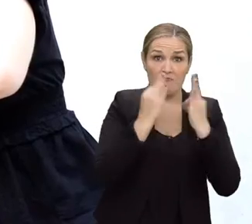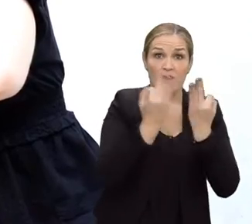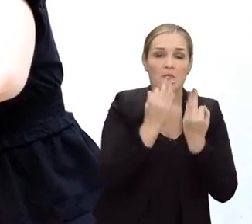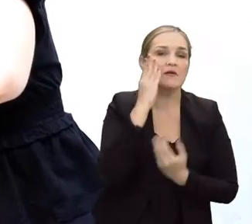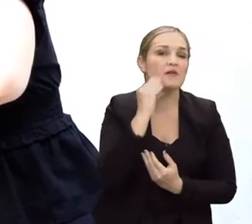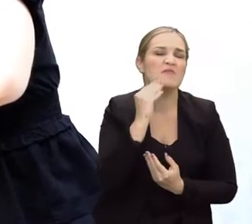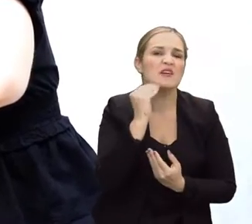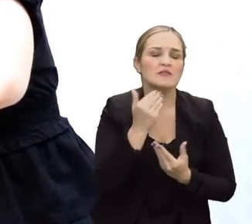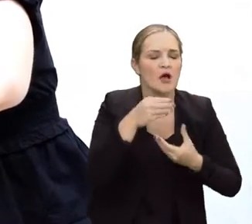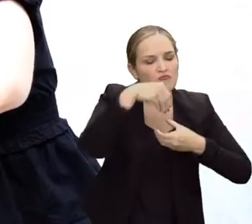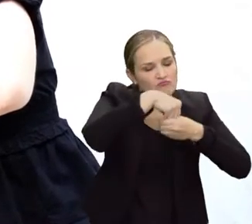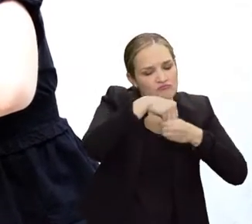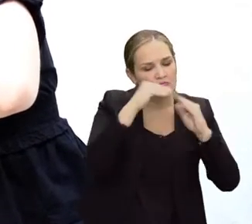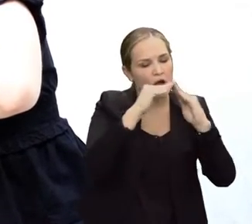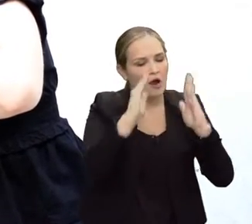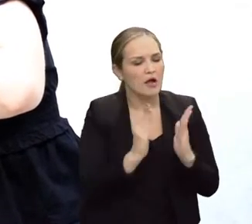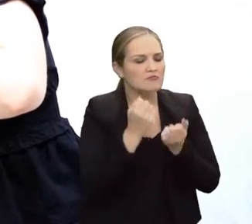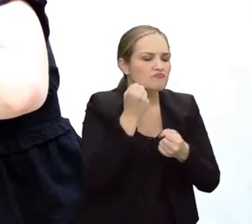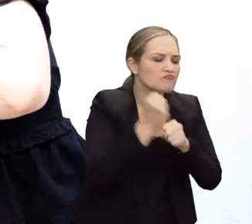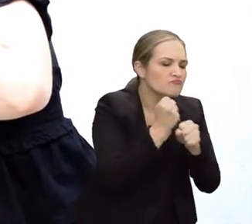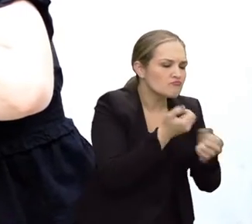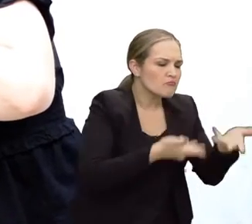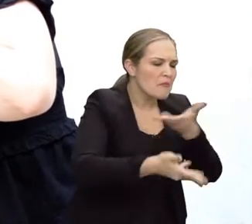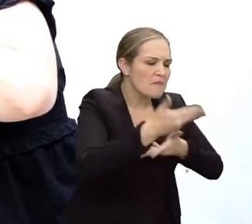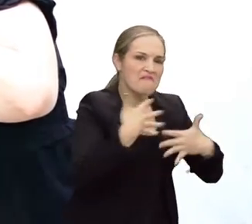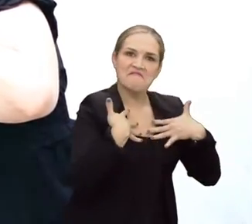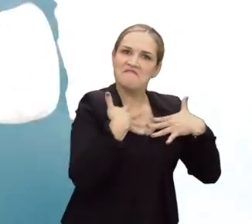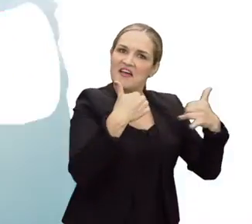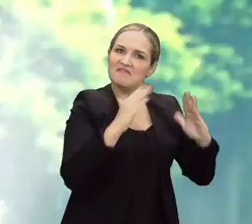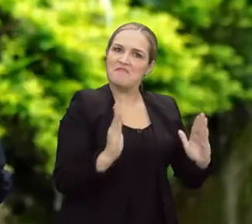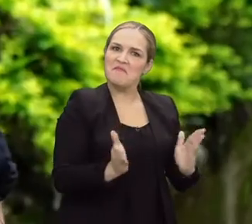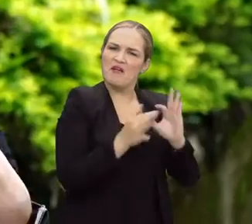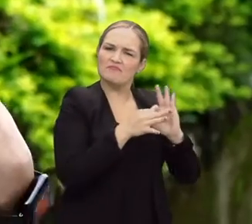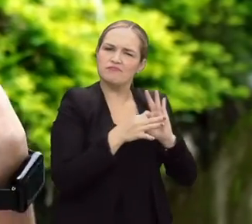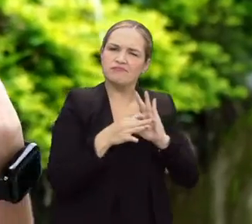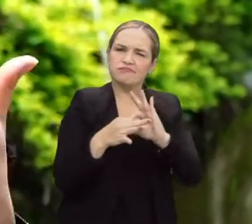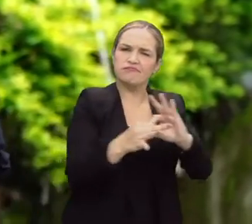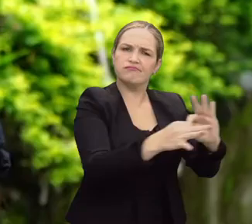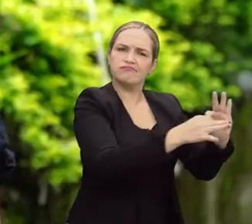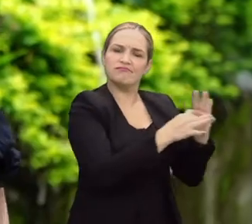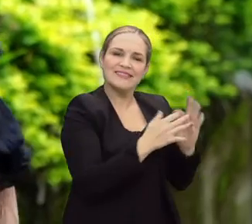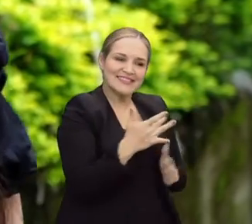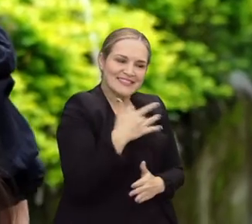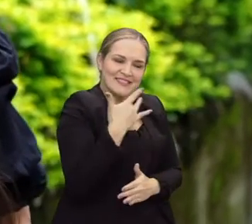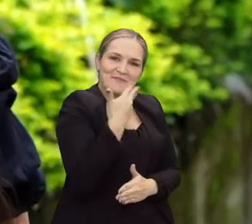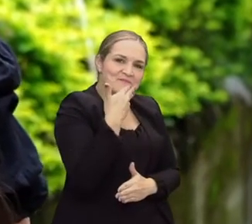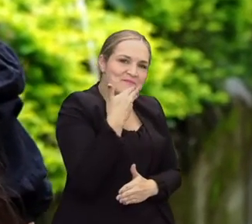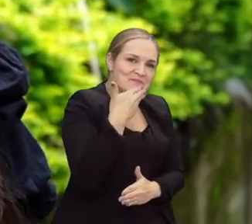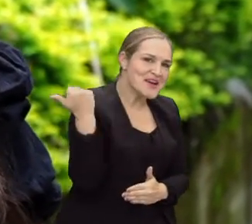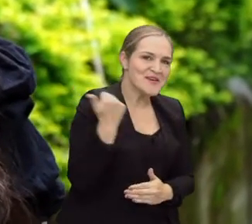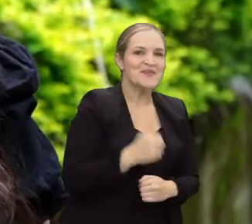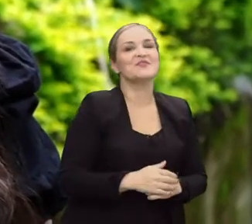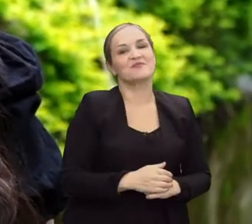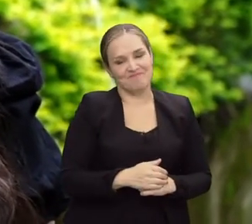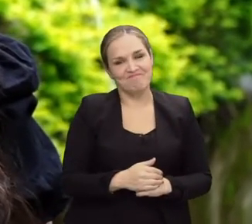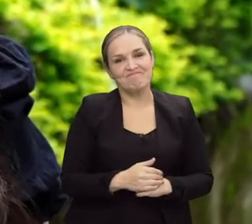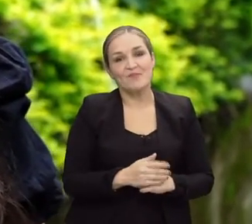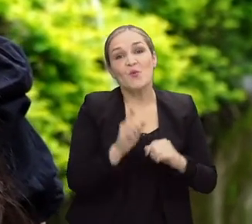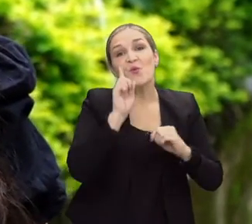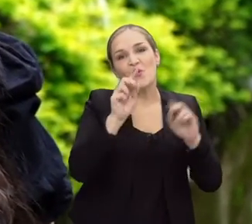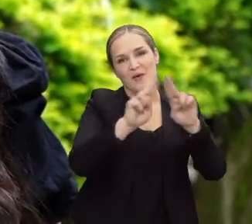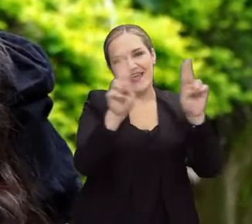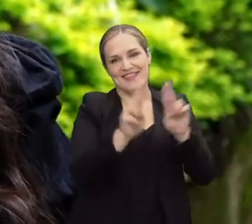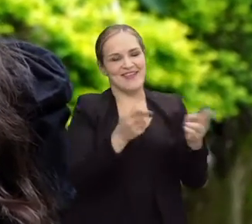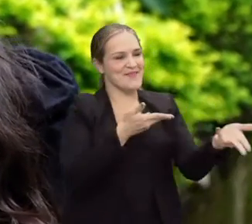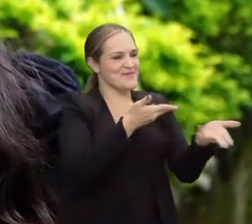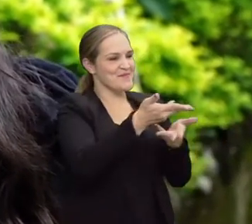mi familia, trabajando desde casa, nos hemos sentido muy felices y he visto que hemos estado más unidos